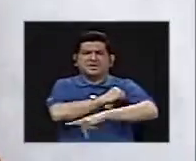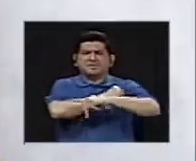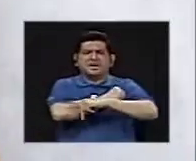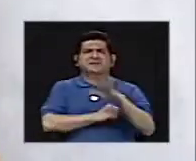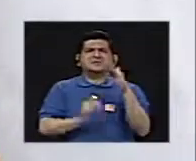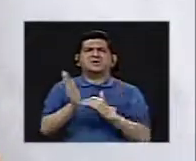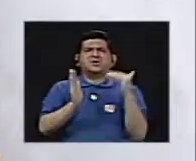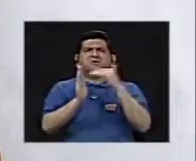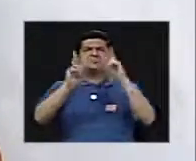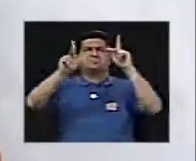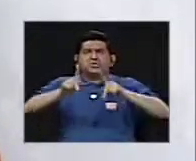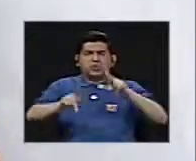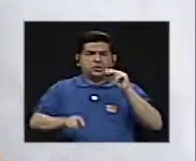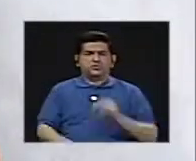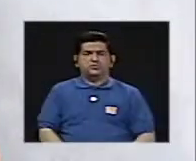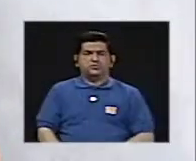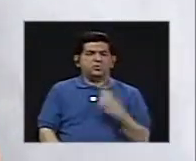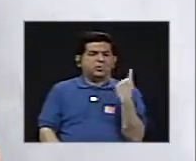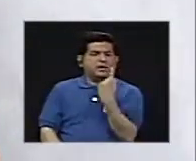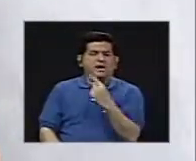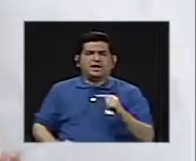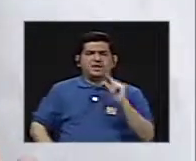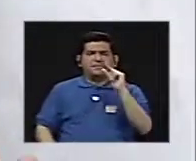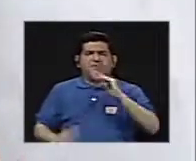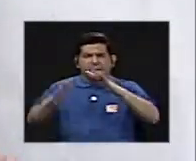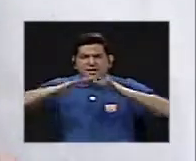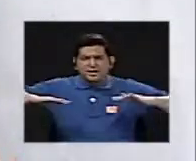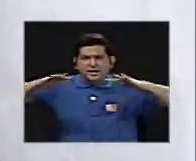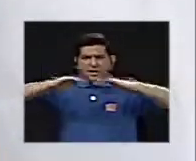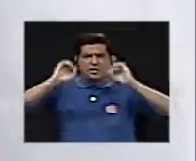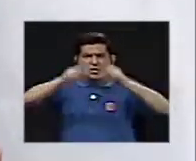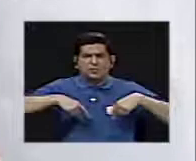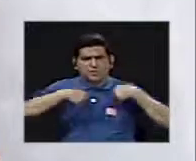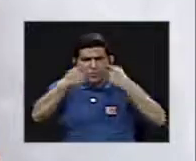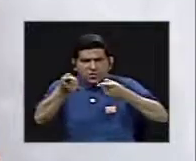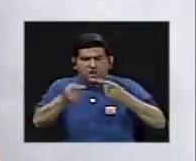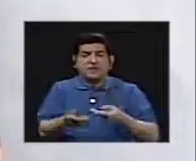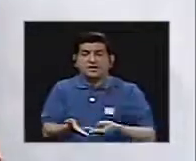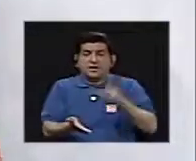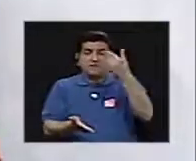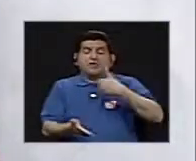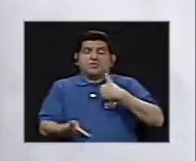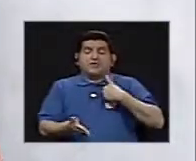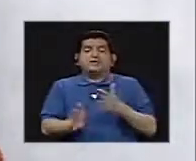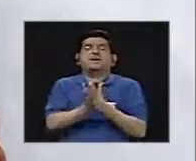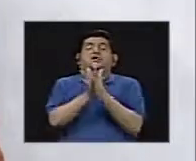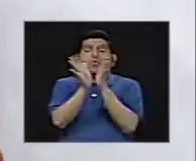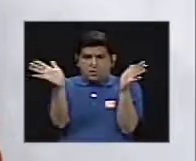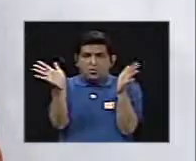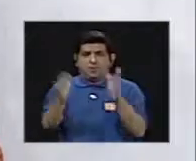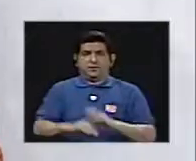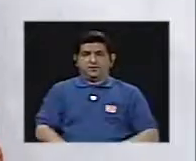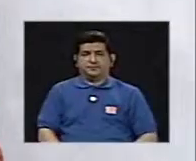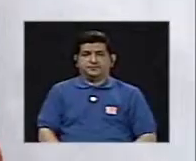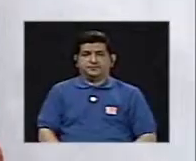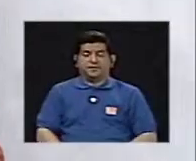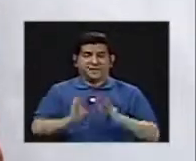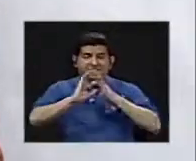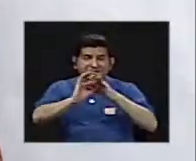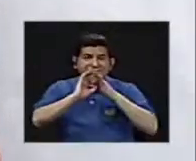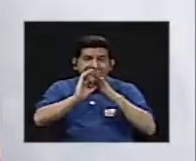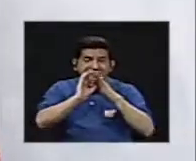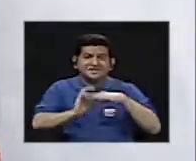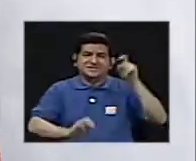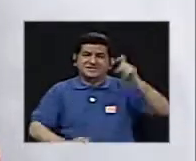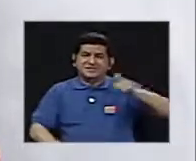de habitantes, sino en cada uno de esos pequeños espacios a los que podemos llegar, y que ese es el gran valor de ser público, de estar relacionado con